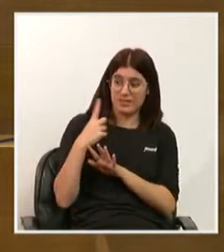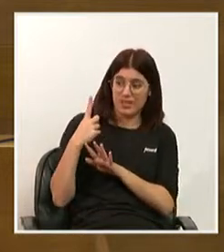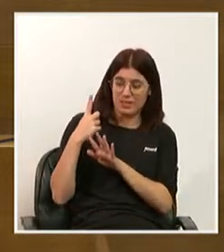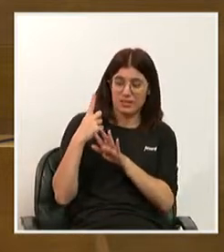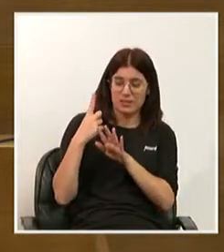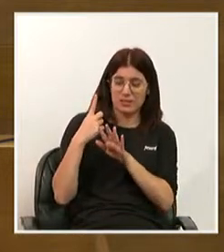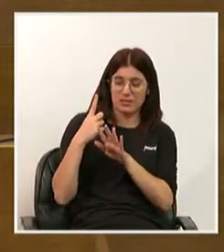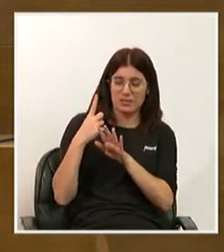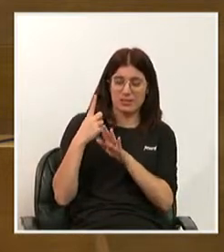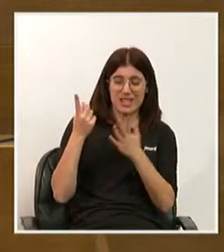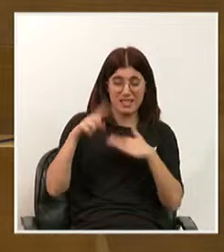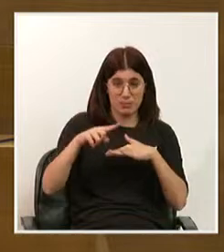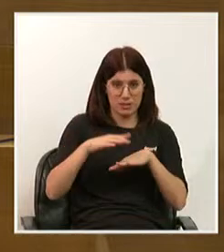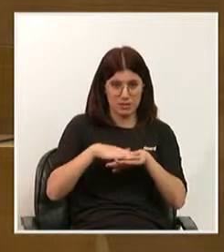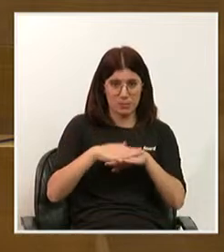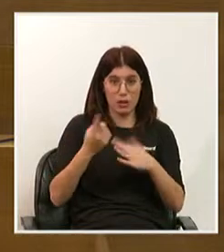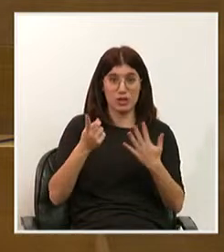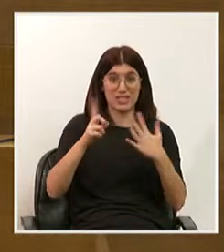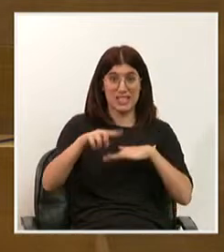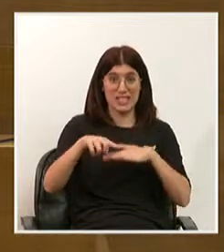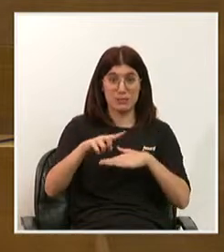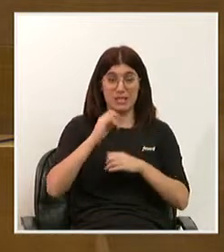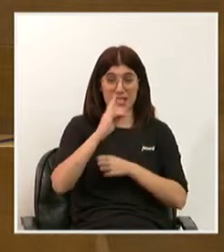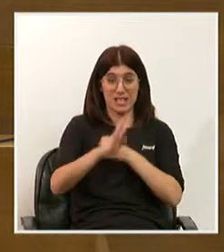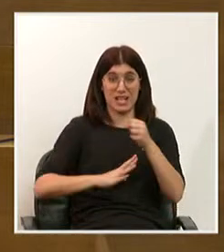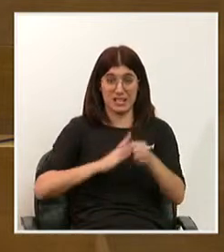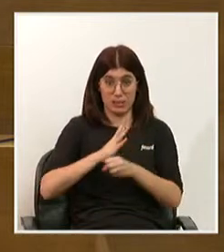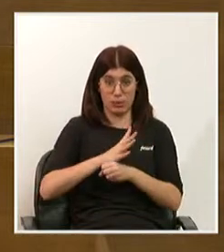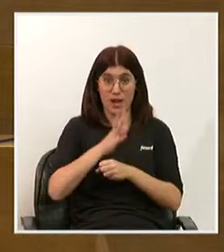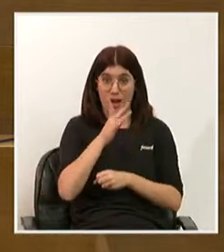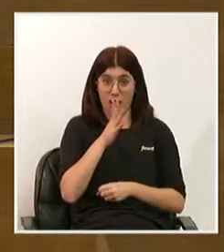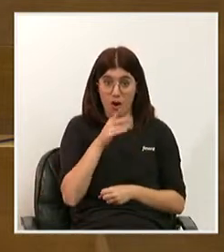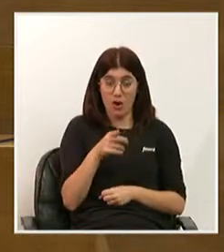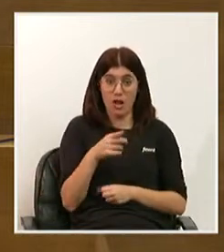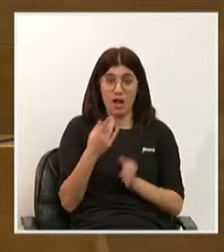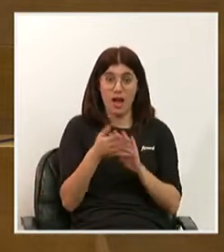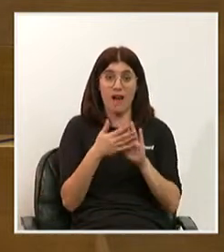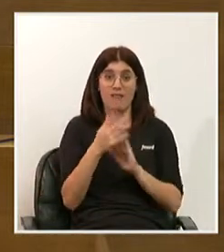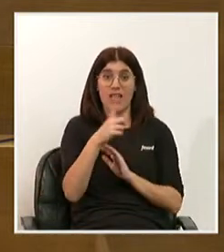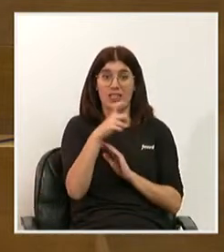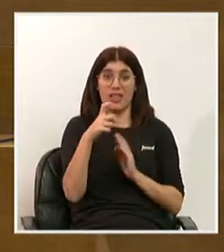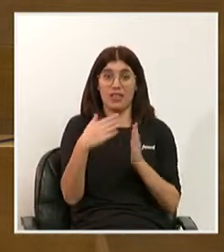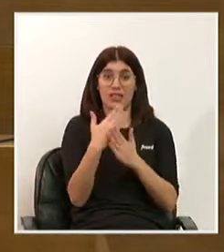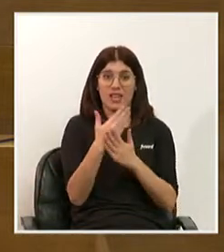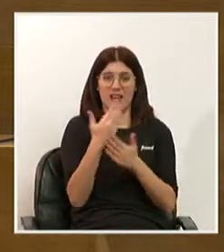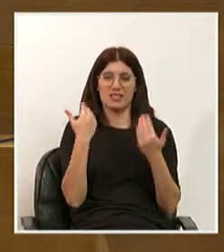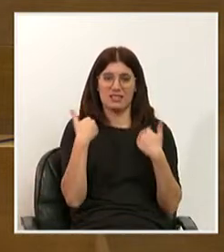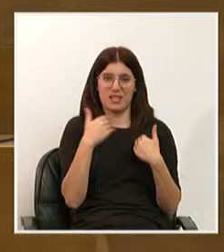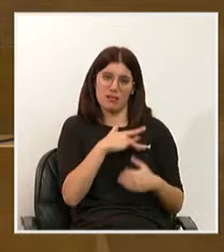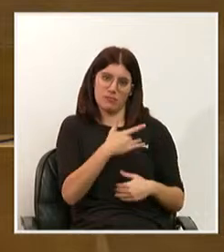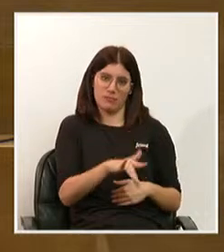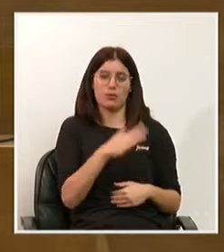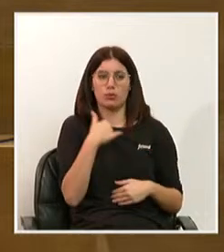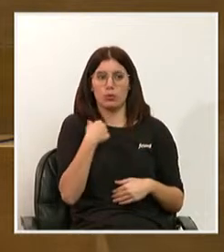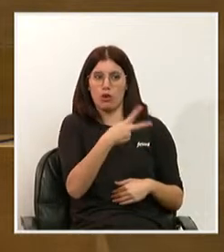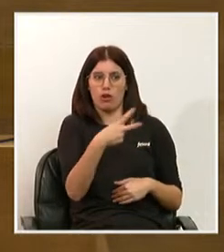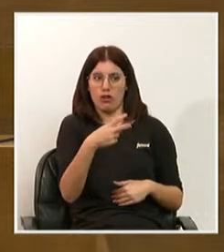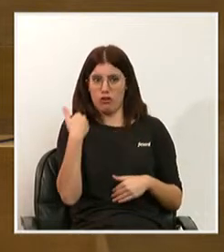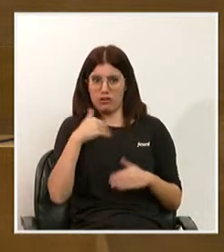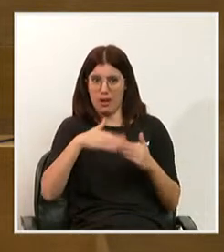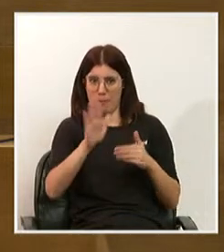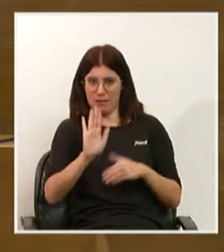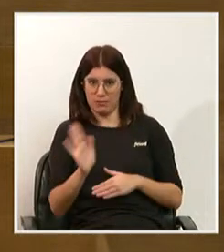de m legislatura de gracia de y